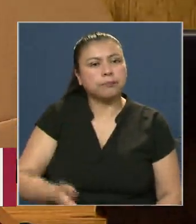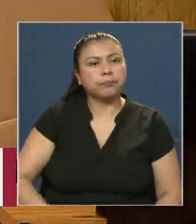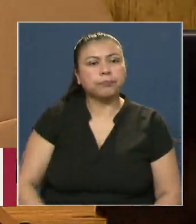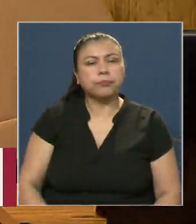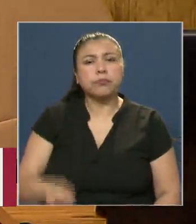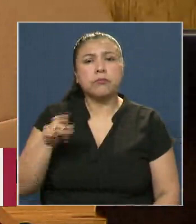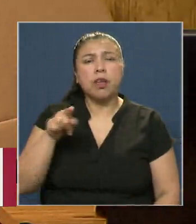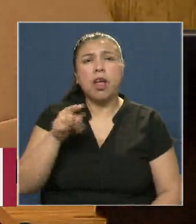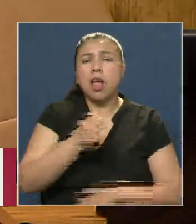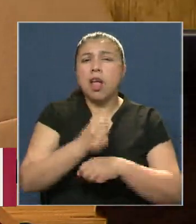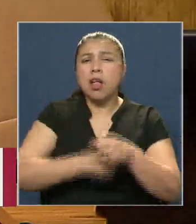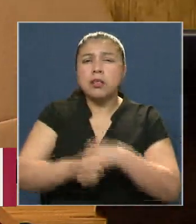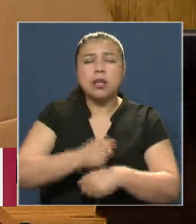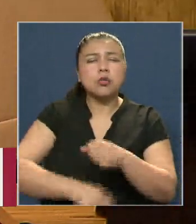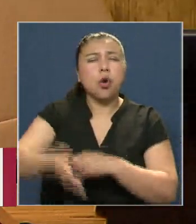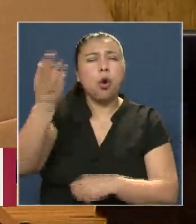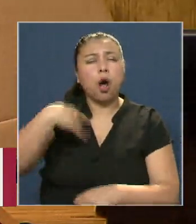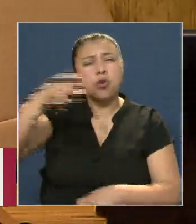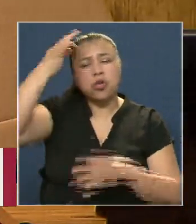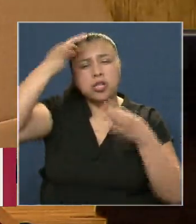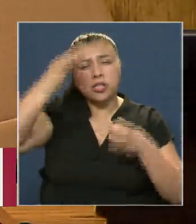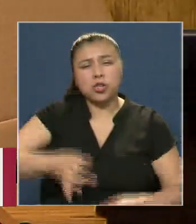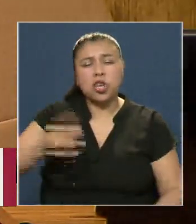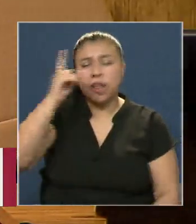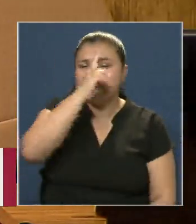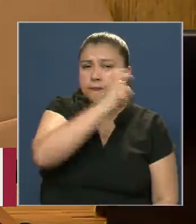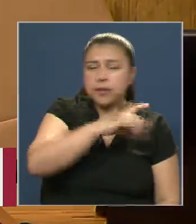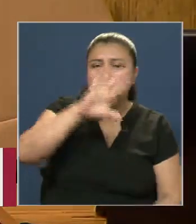En esos años, cuando se tomaron decisiones duras para el país, evidentemente